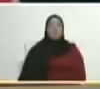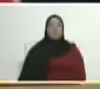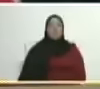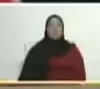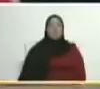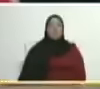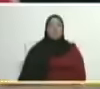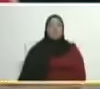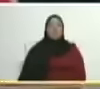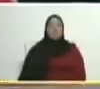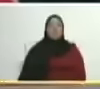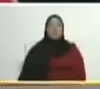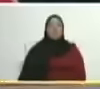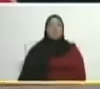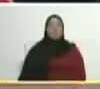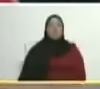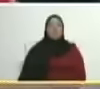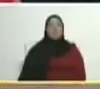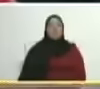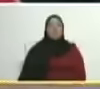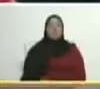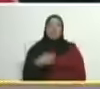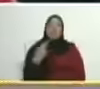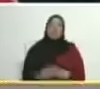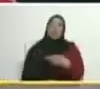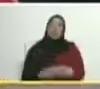inmediatamente Cuba se enfrenta a la contrarrevolución